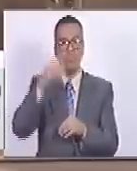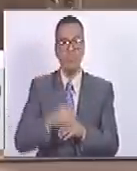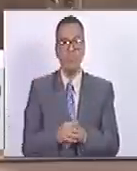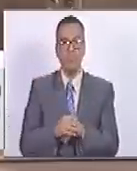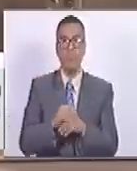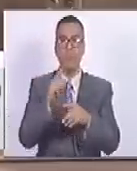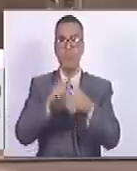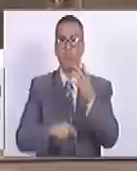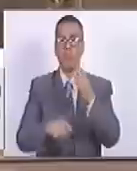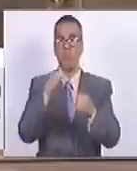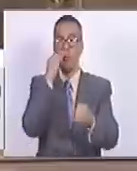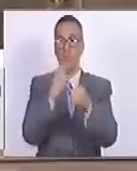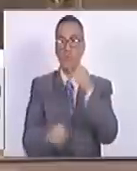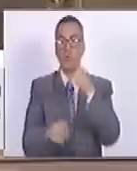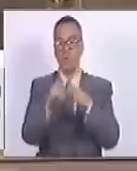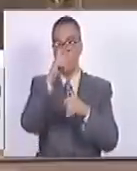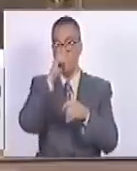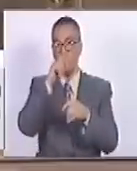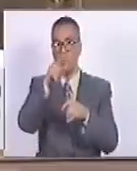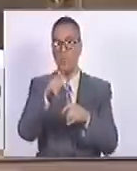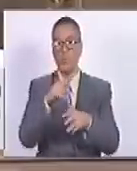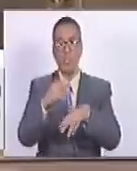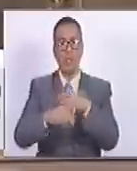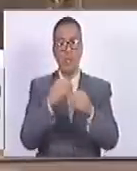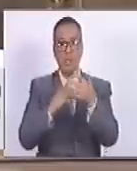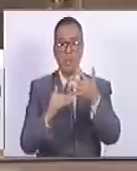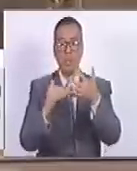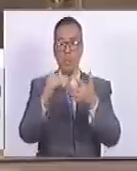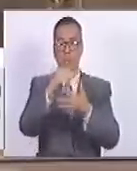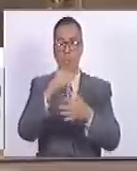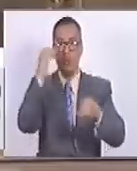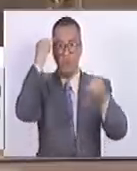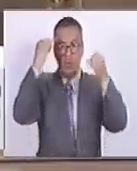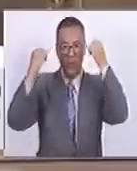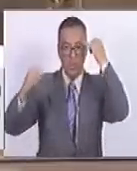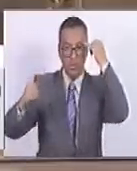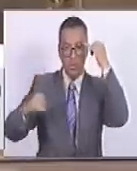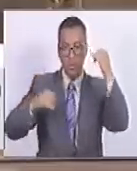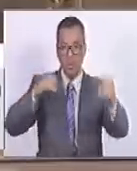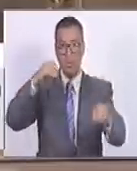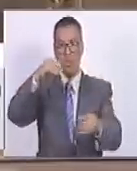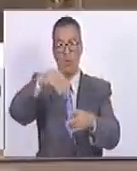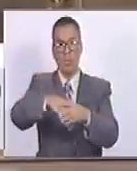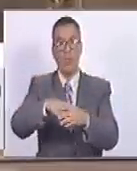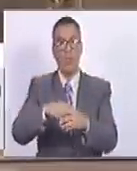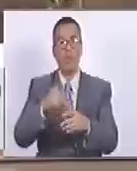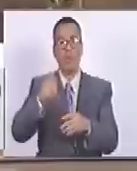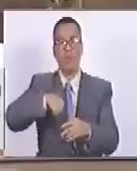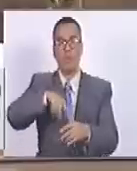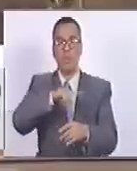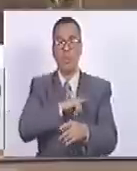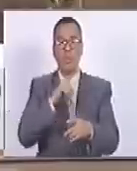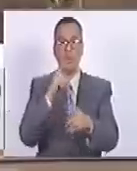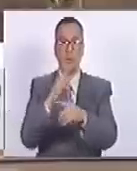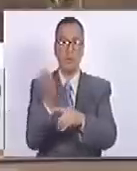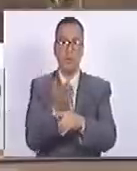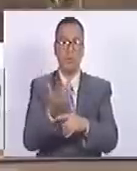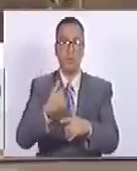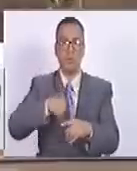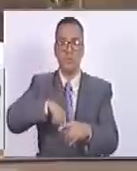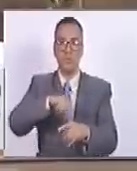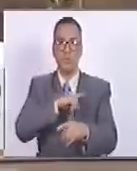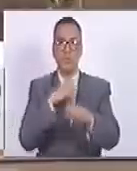que durante los últimos años ha escalado la estrategia de agresión contra nuestra patria y contra